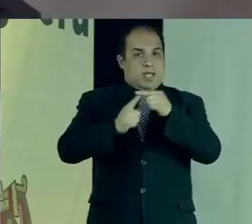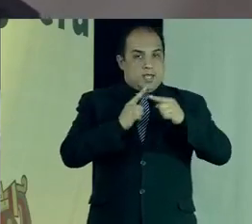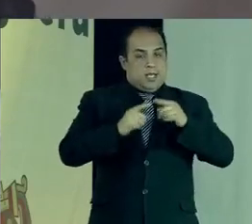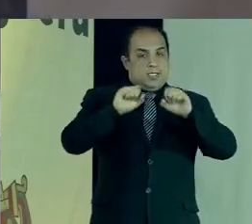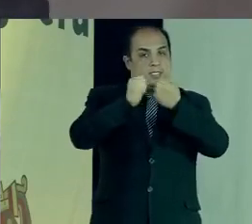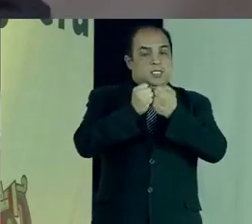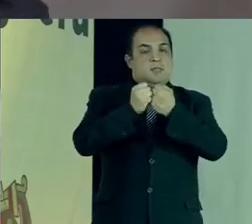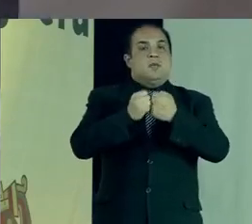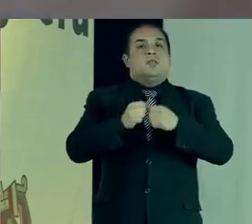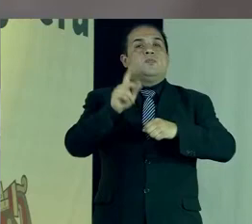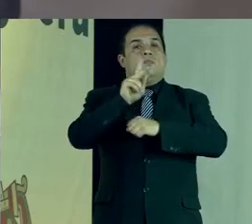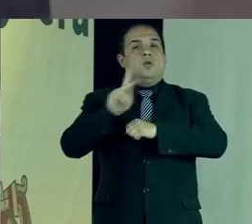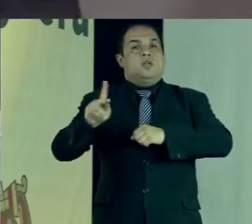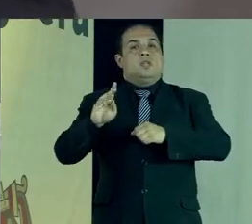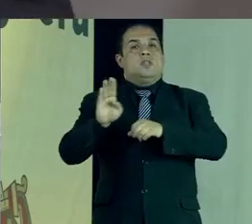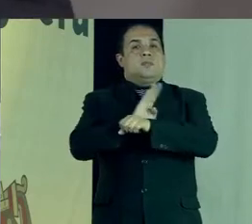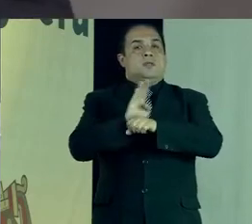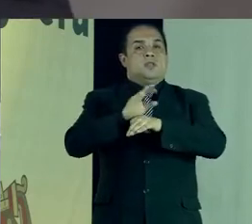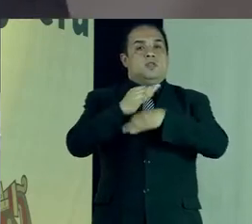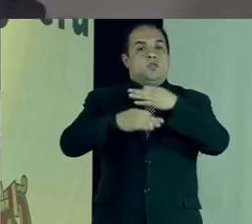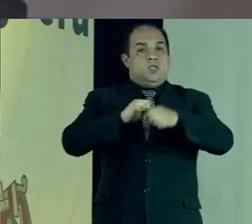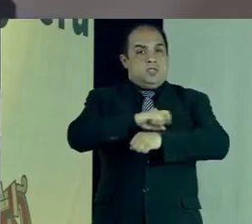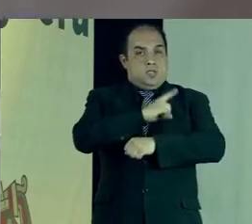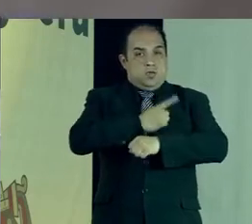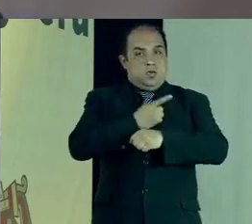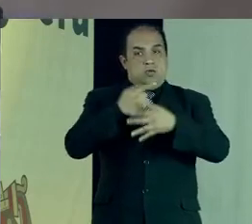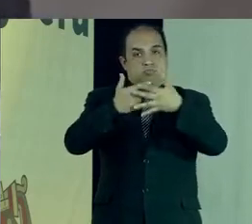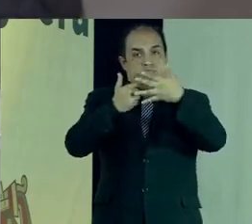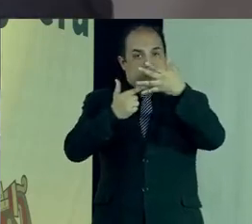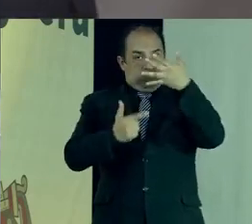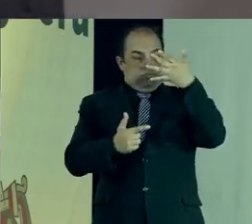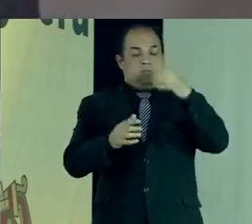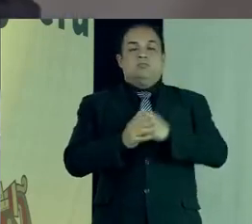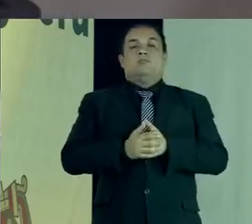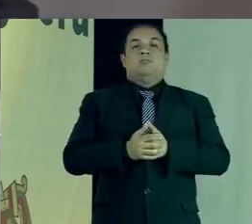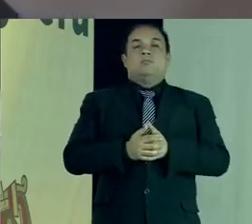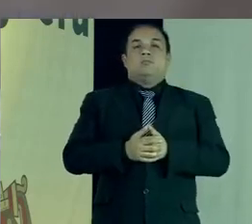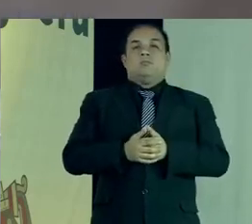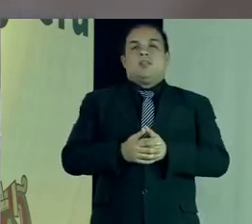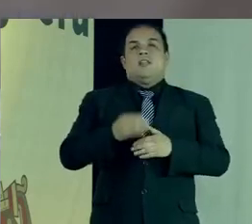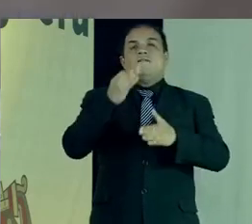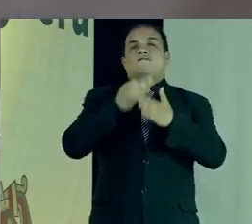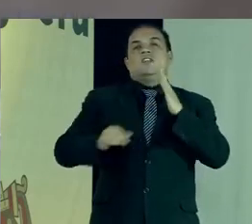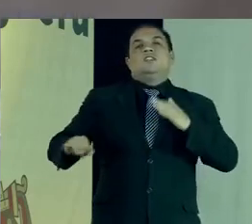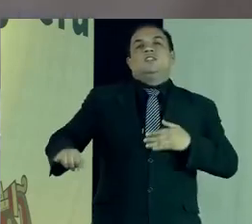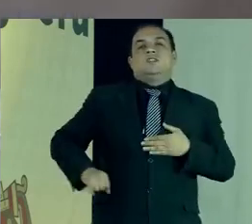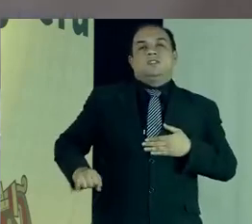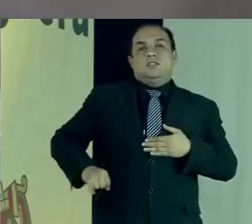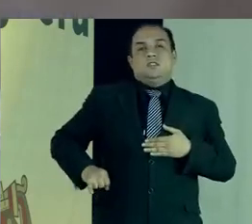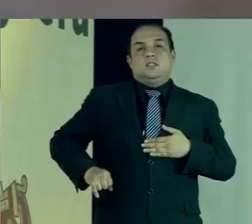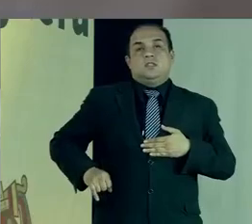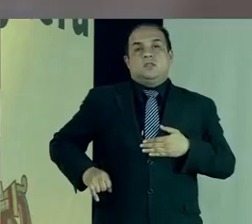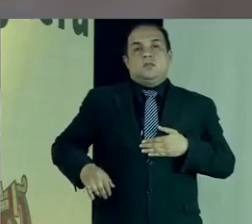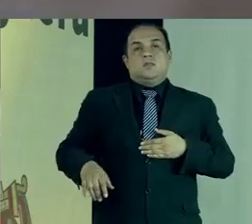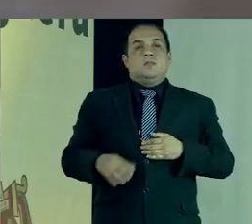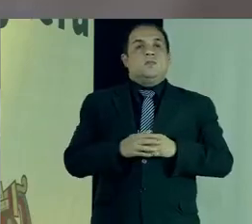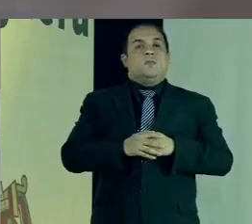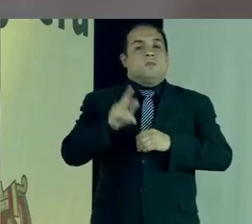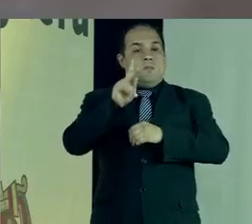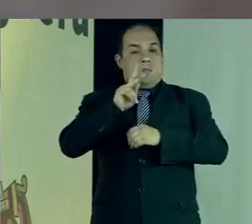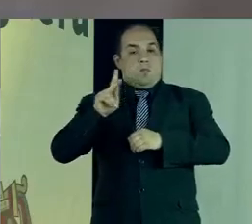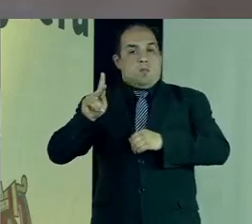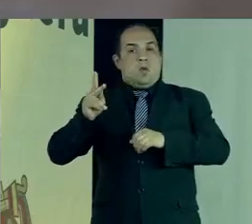todos el de salud y todos los demás el desinterés por el acontecer público la